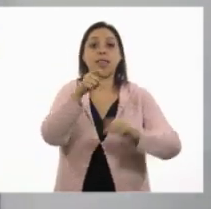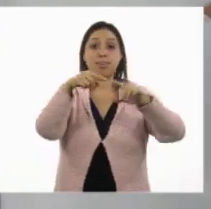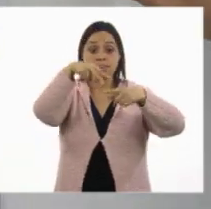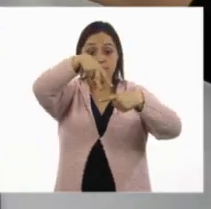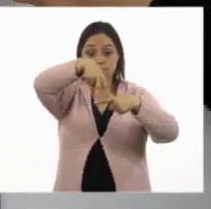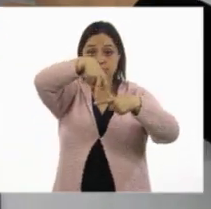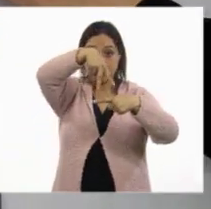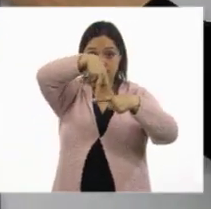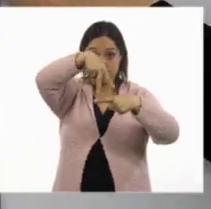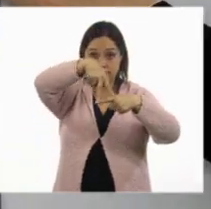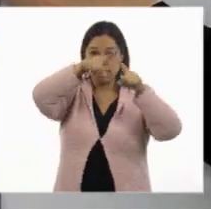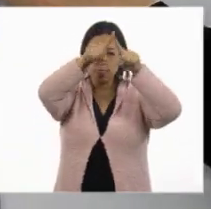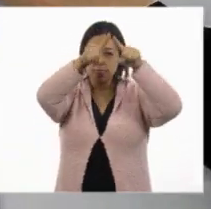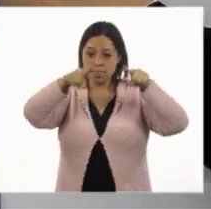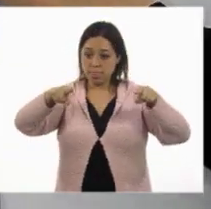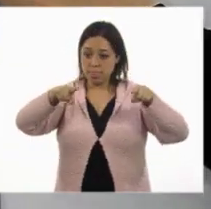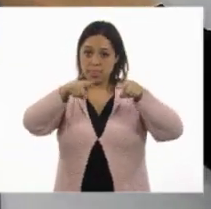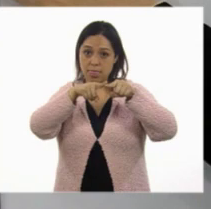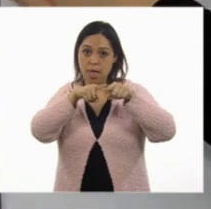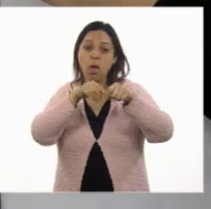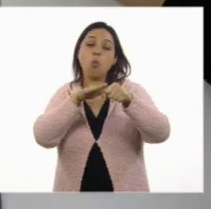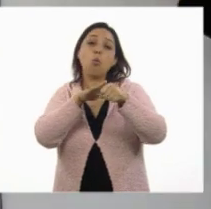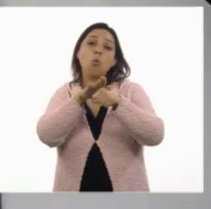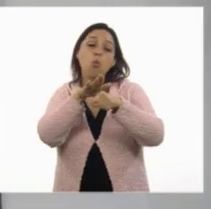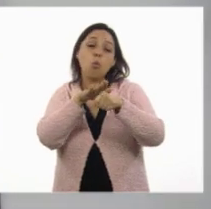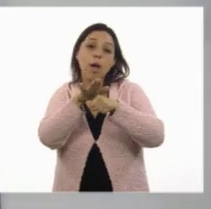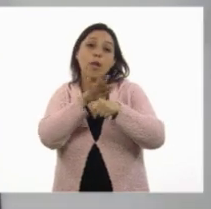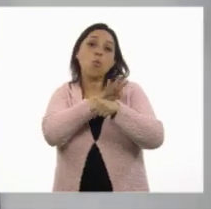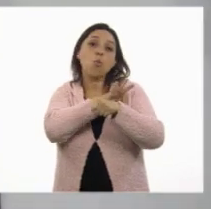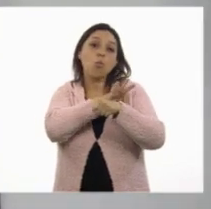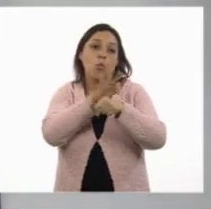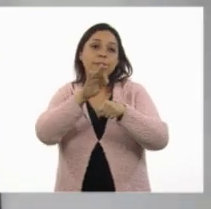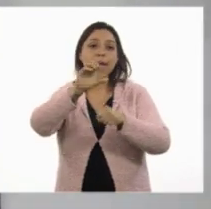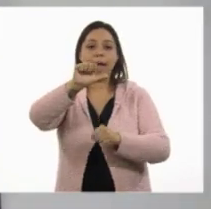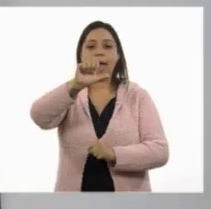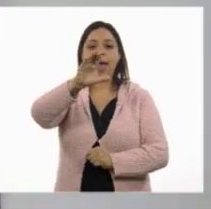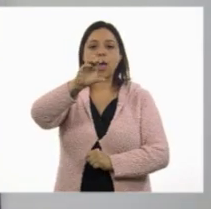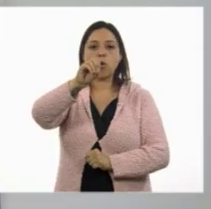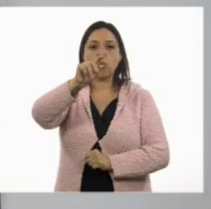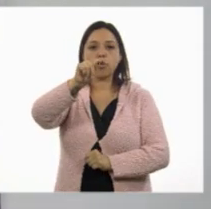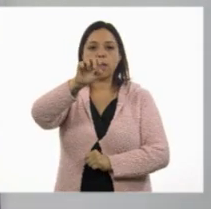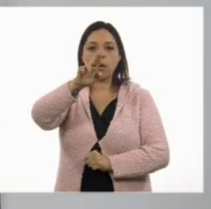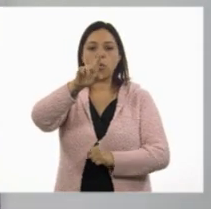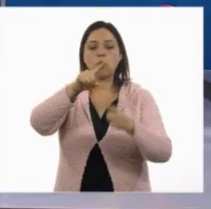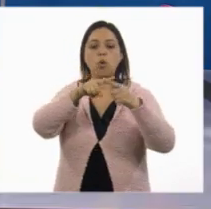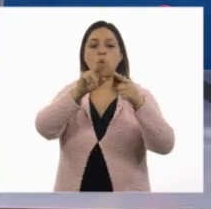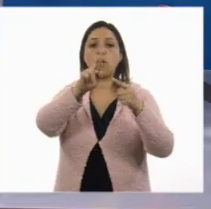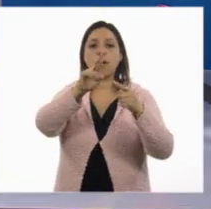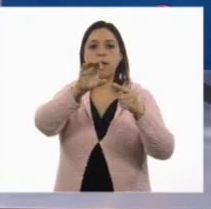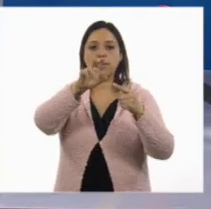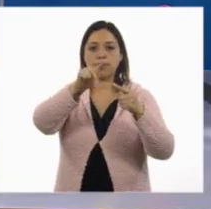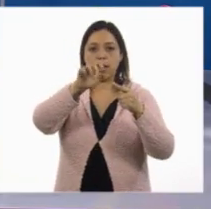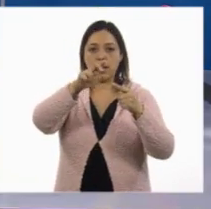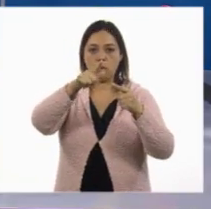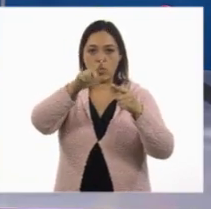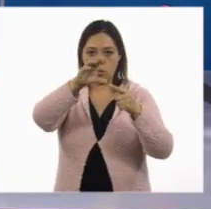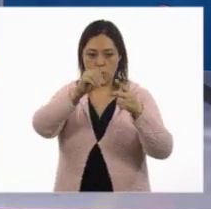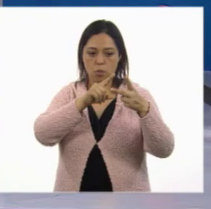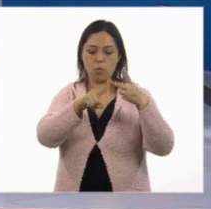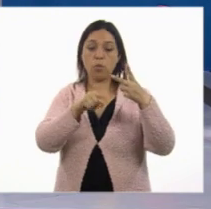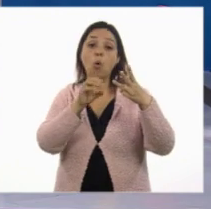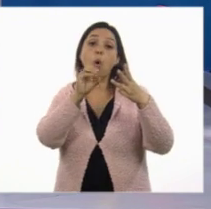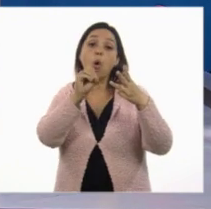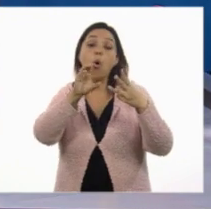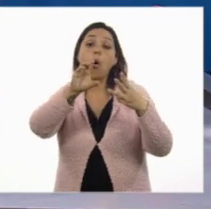triángulo escaleno también puede ser un triángulo acutángulo, puede ser también un triángulo rectángulo, también puede ser un